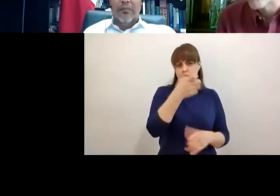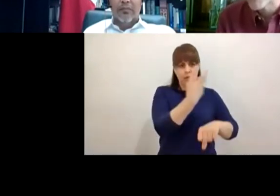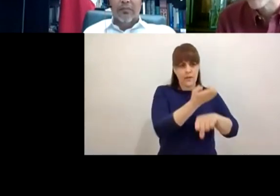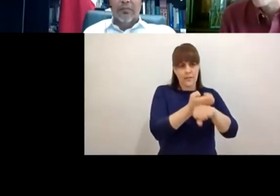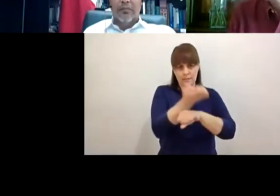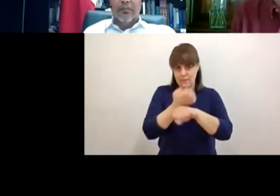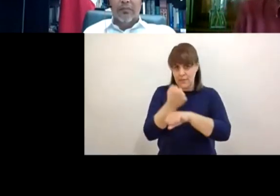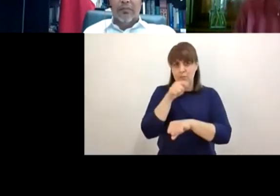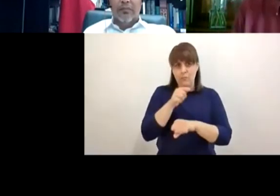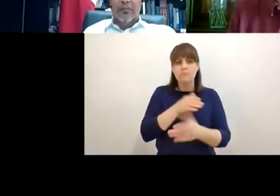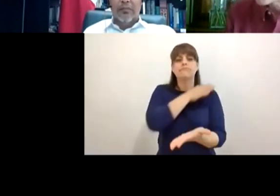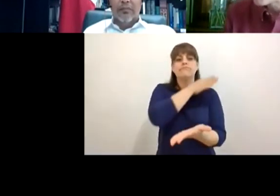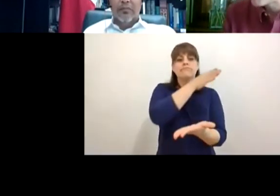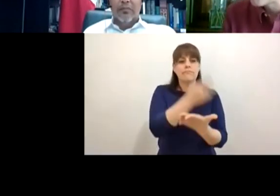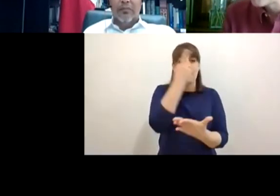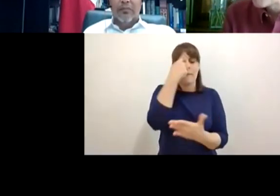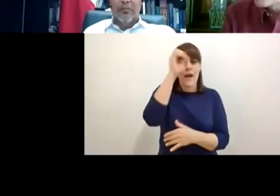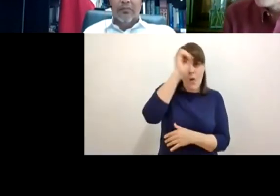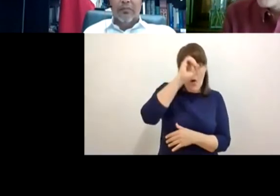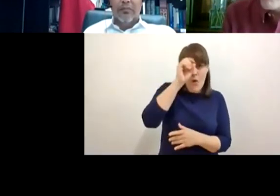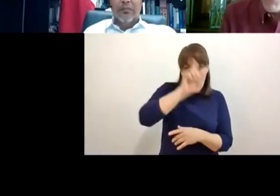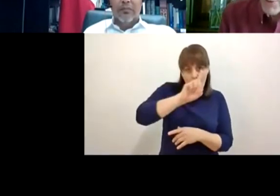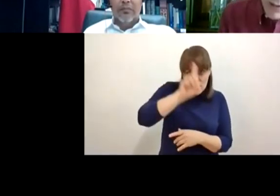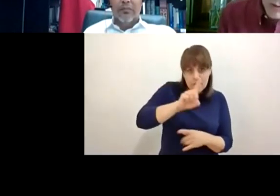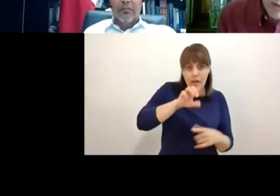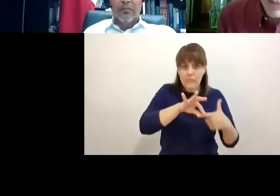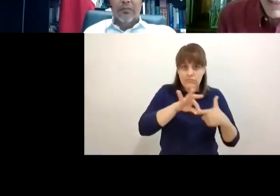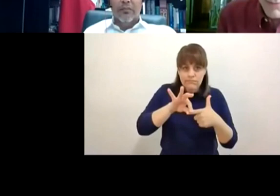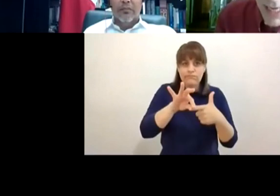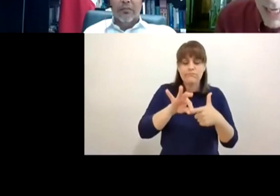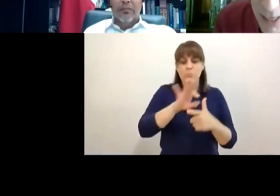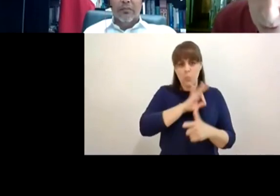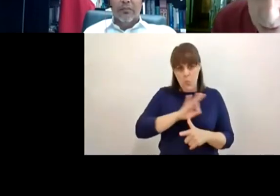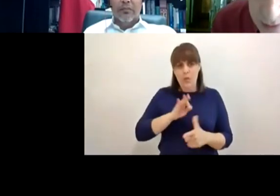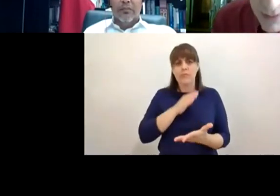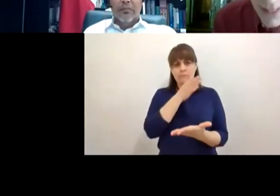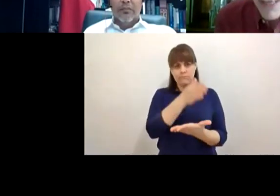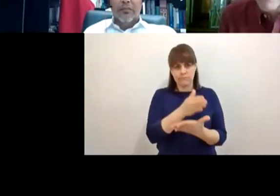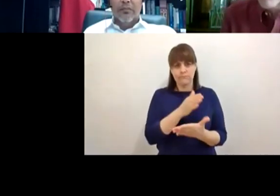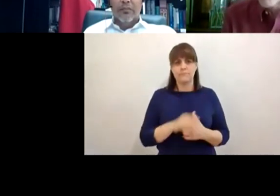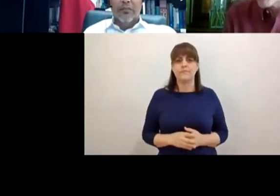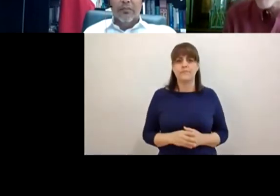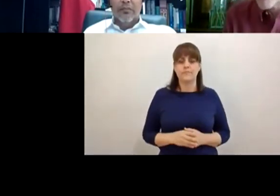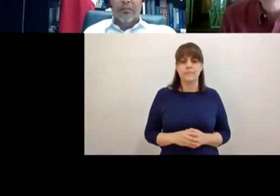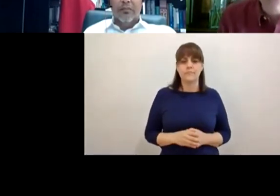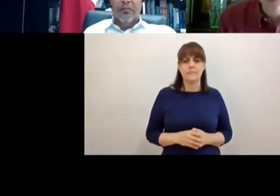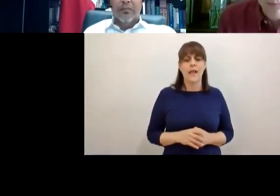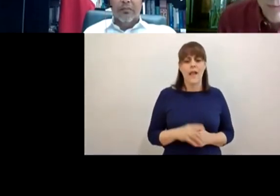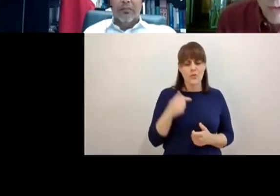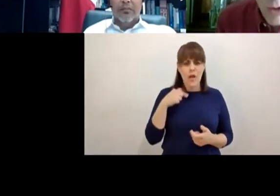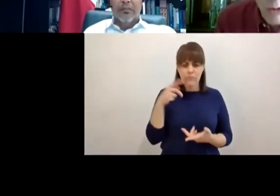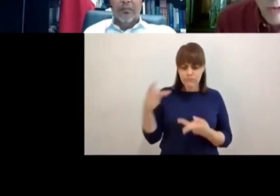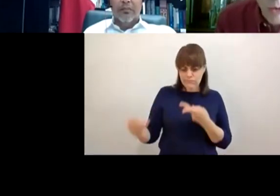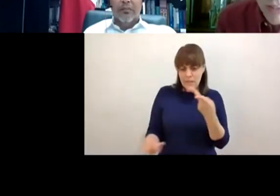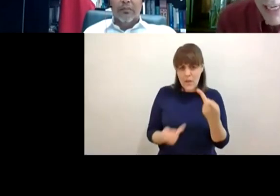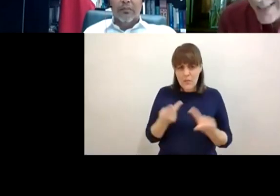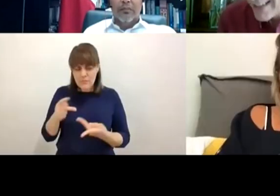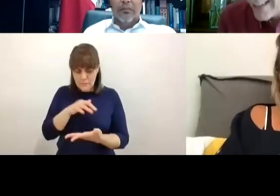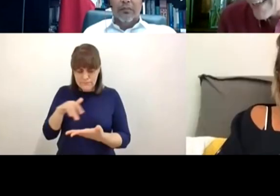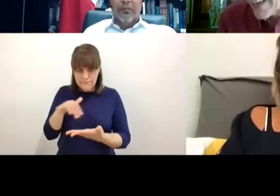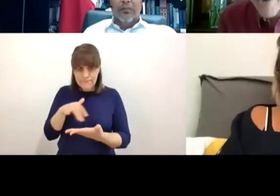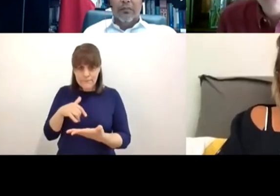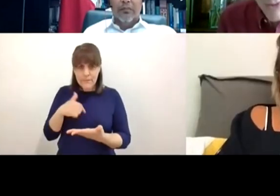orientar correctamente. Y pues bueno, leía yo aquí entre las preguntas que si doy